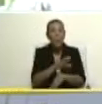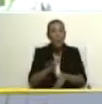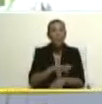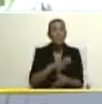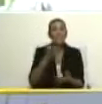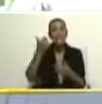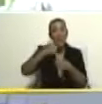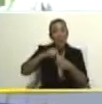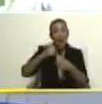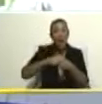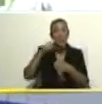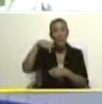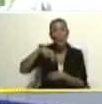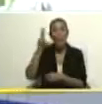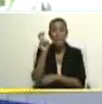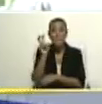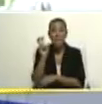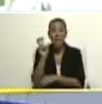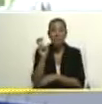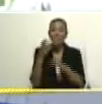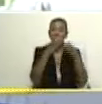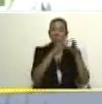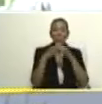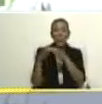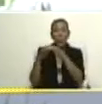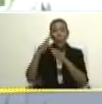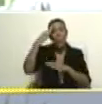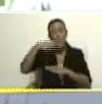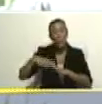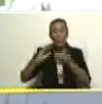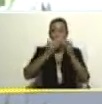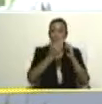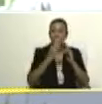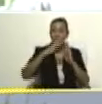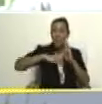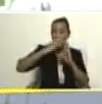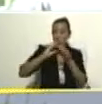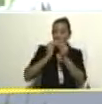fiesta hoy viernes de Viricomiles, porque, como yo digo,